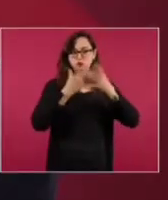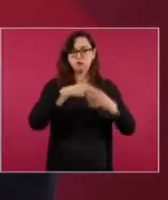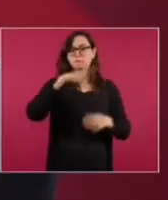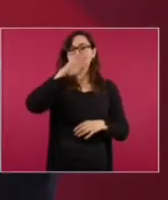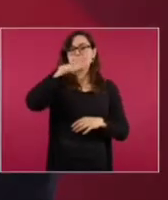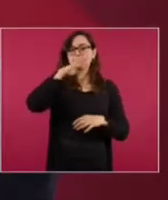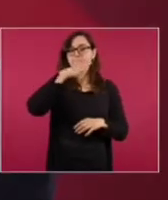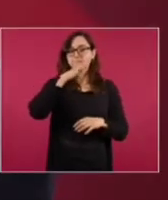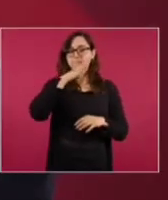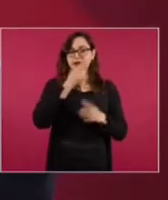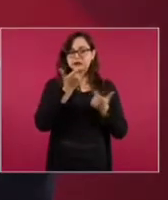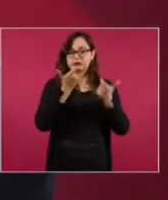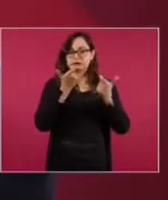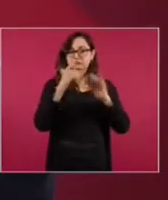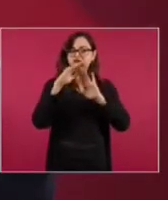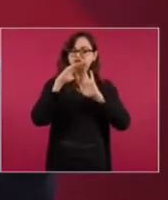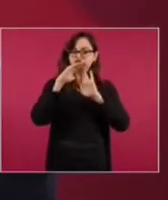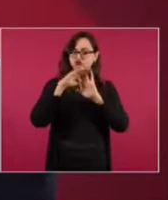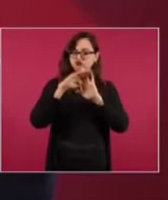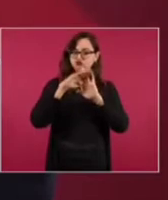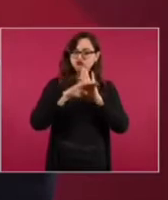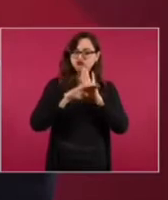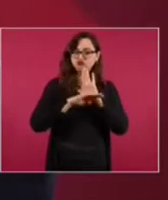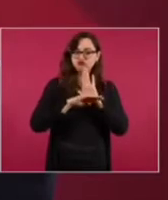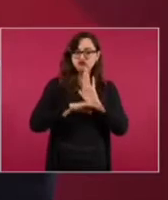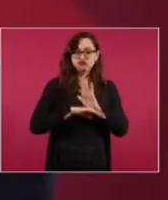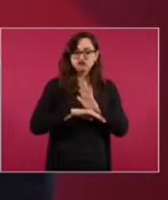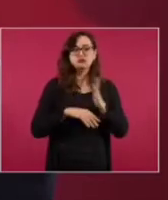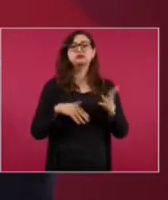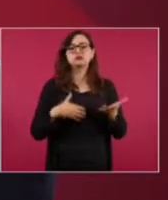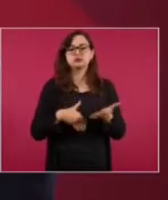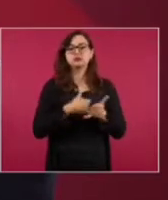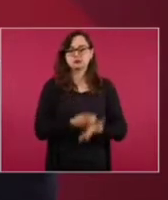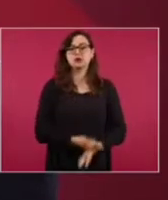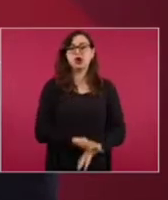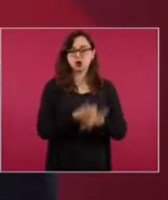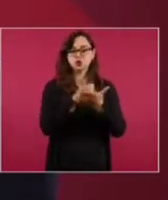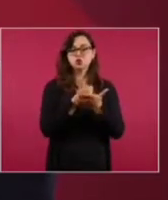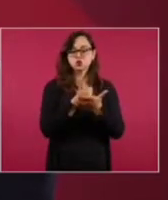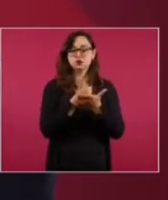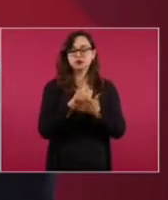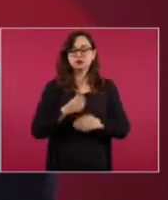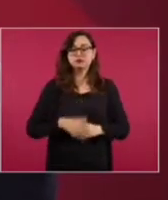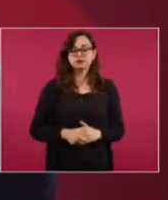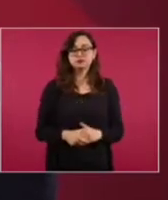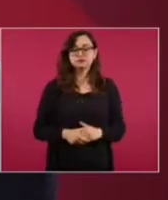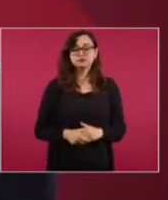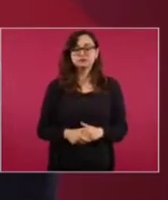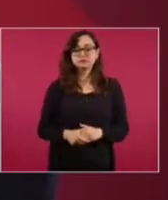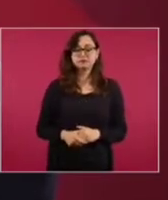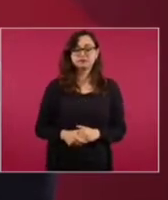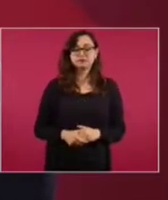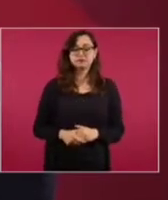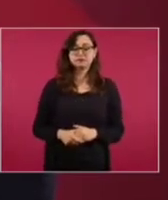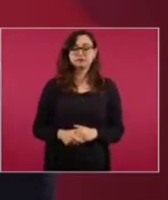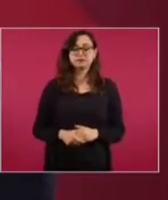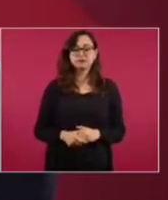2023. Eso ayuda. Estamos también impulsando la producción